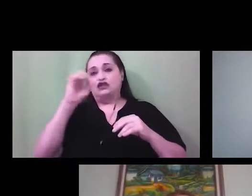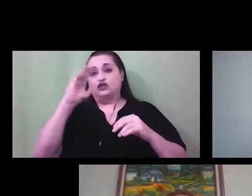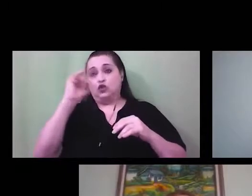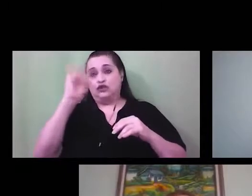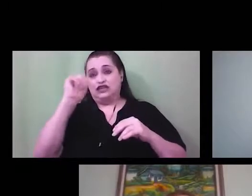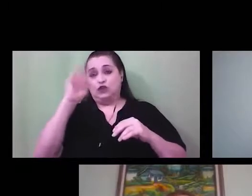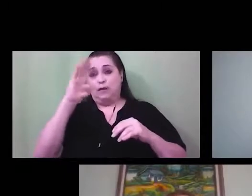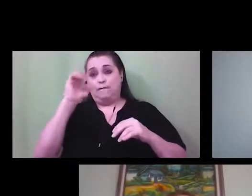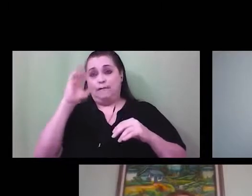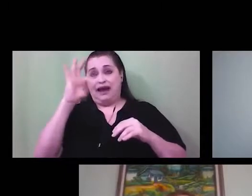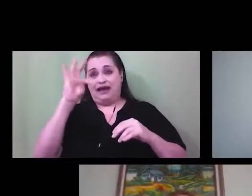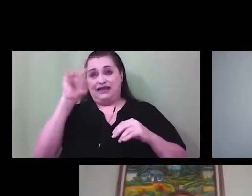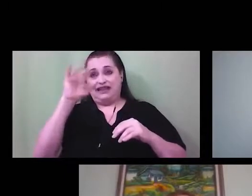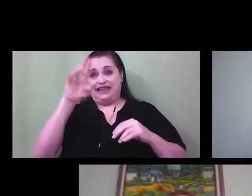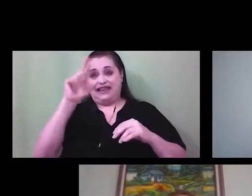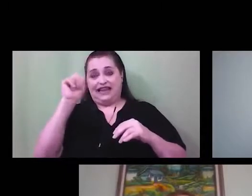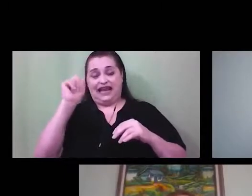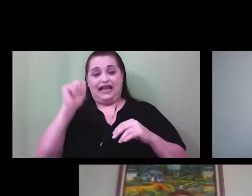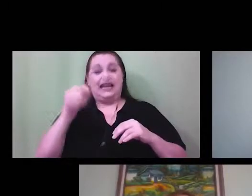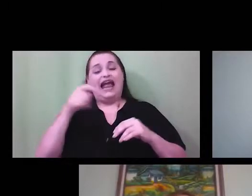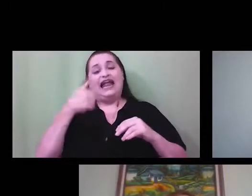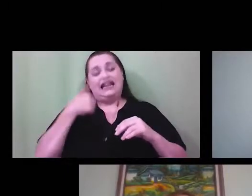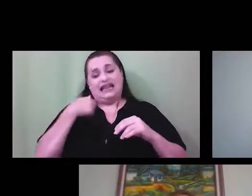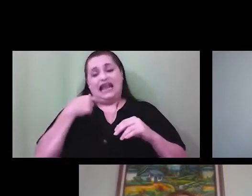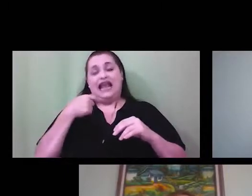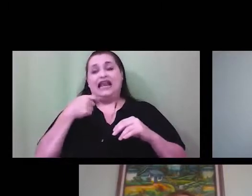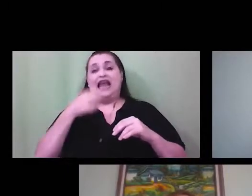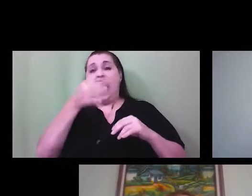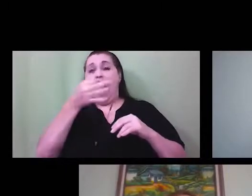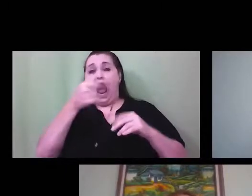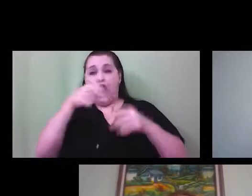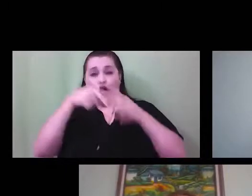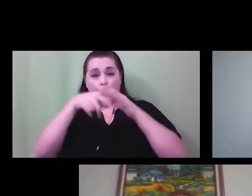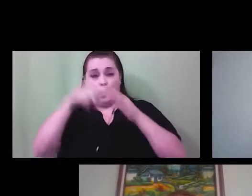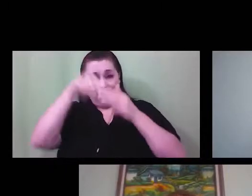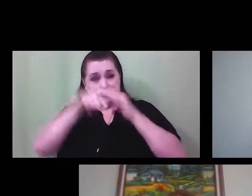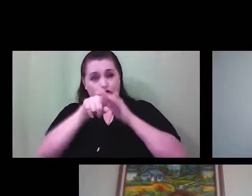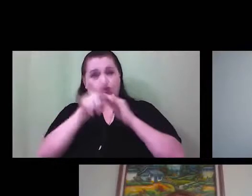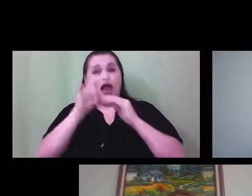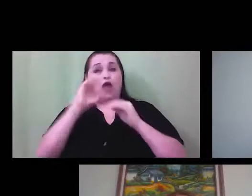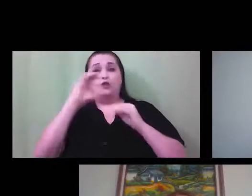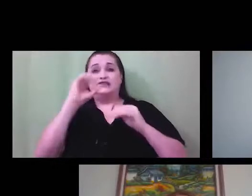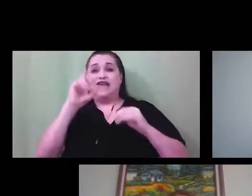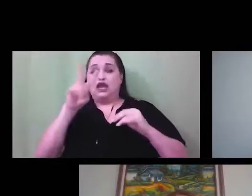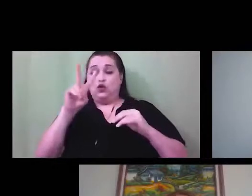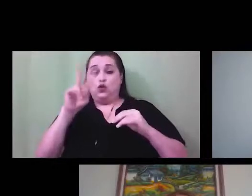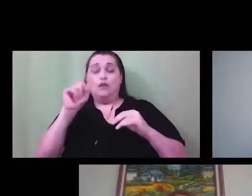ha sido operado de ano imperforado, tiene una CIV operada también.